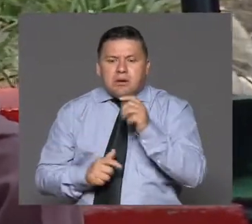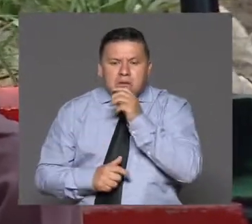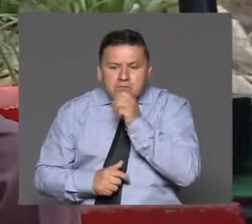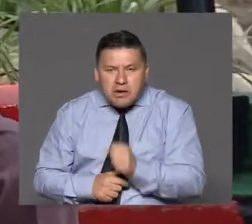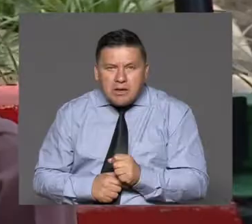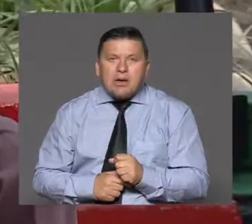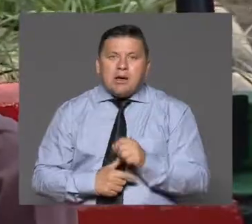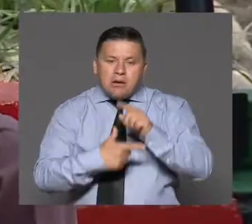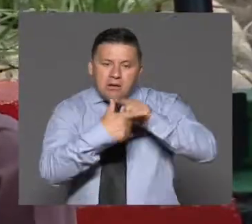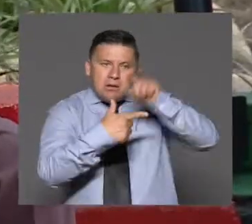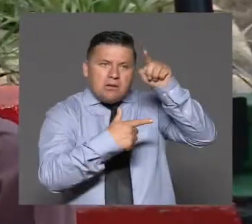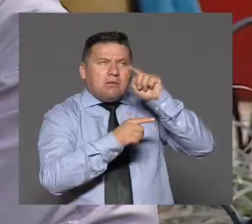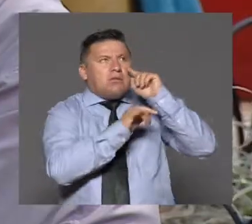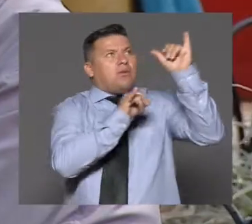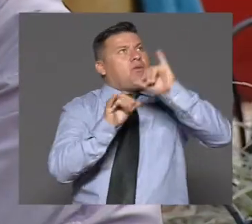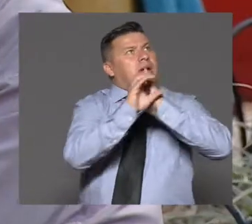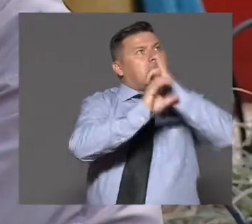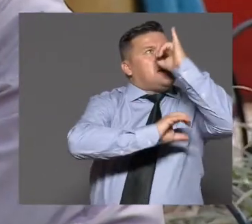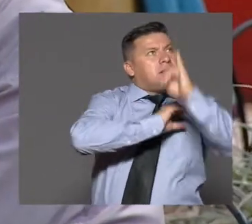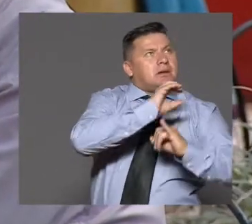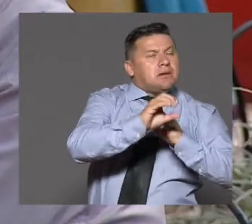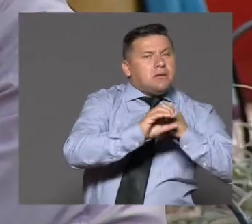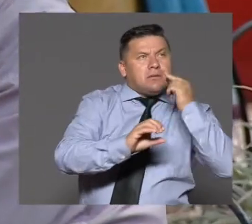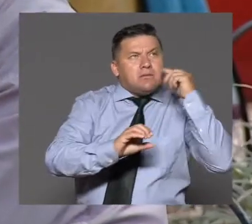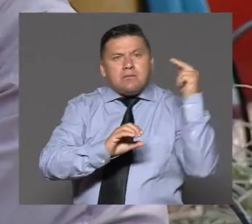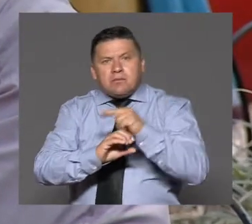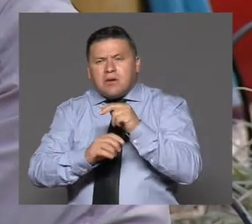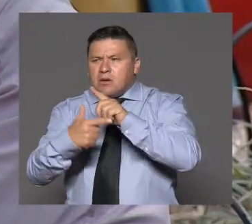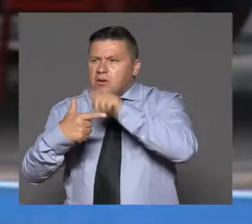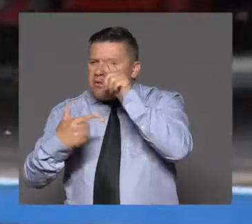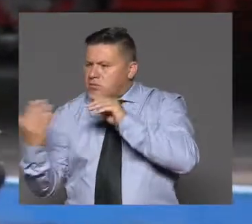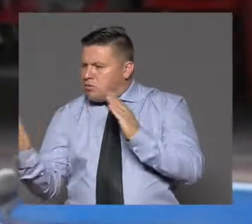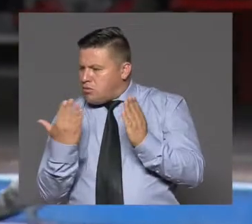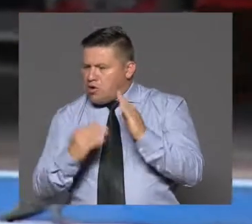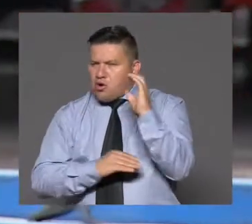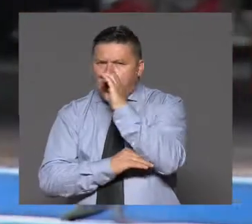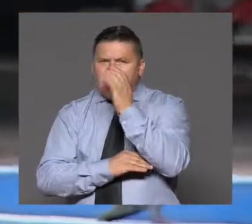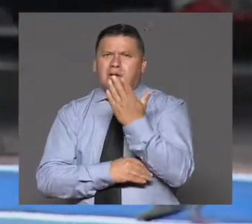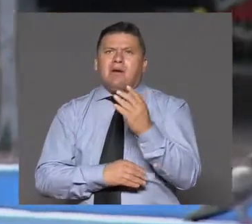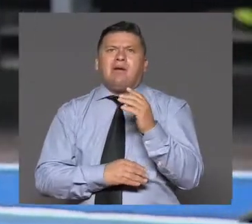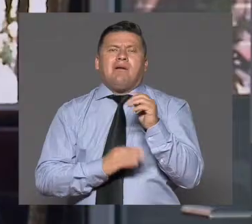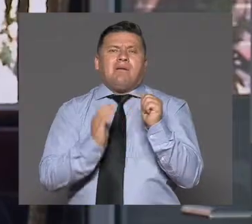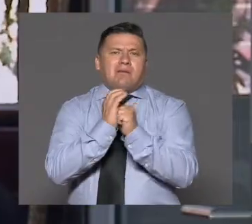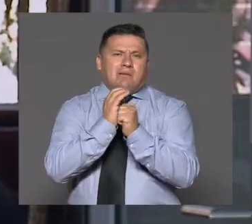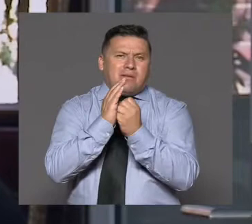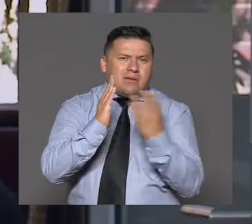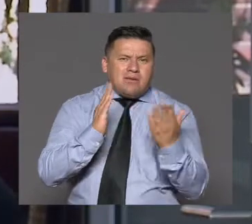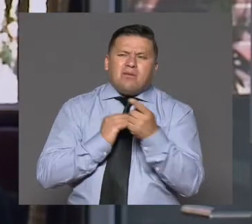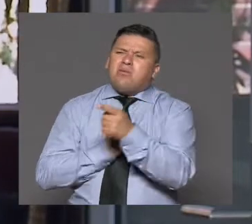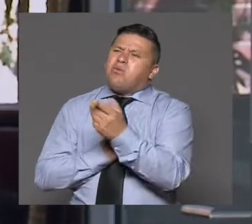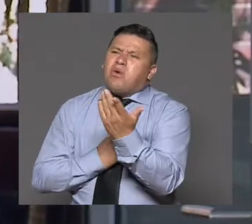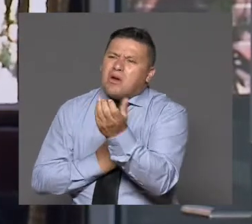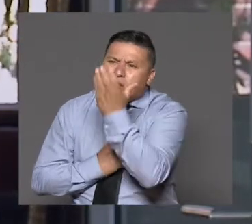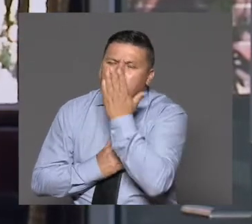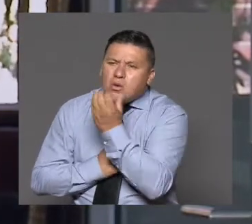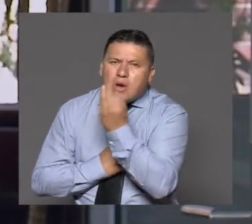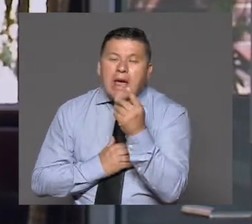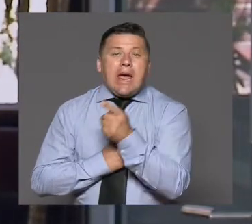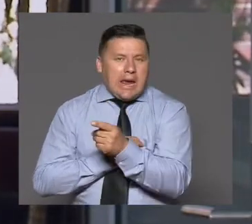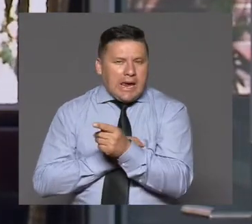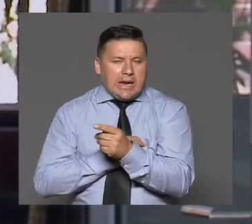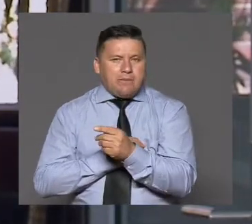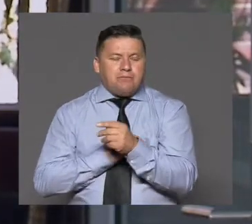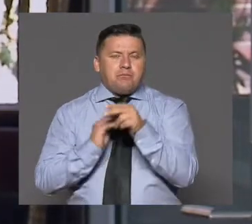evidenciar cifras a nivel internacional, cifras en Colombia, proyecciones desde el DANE, ¿cierto? Pero también mirar ese